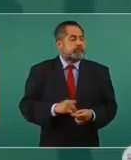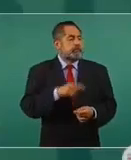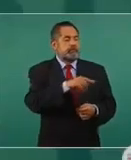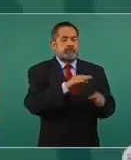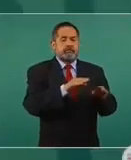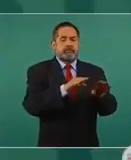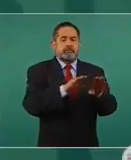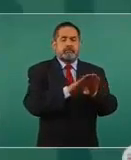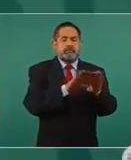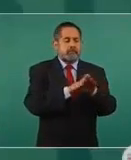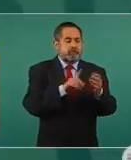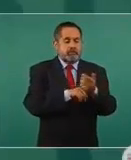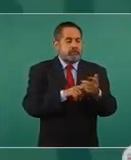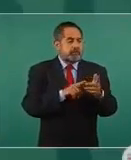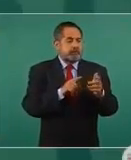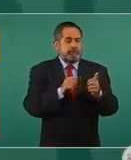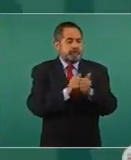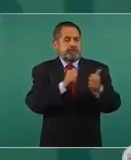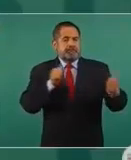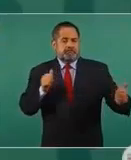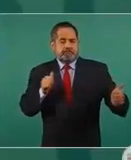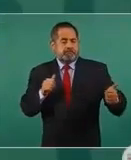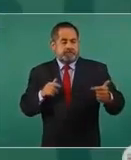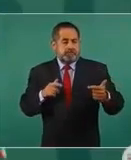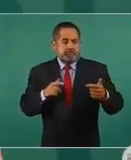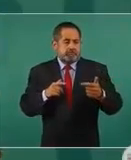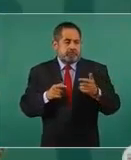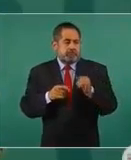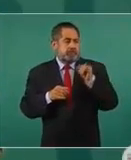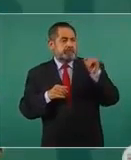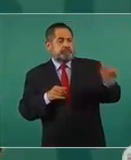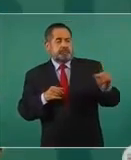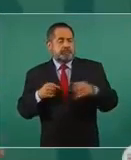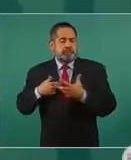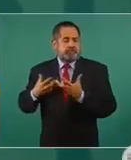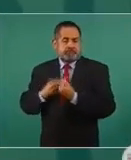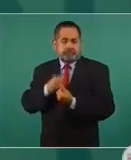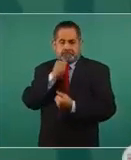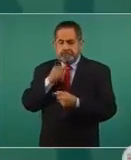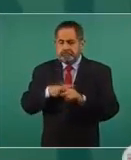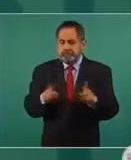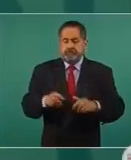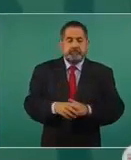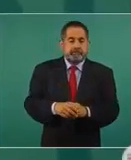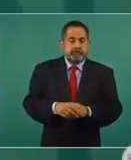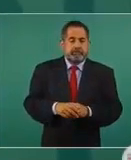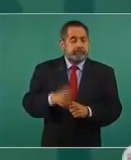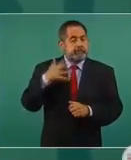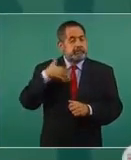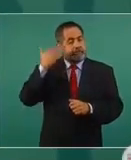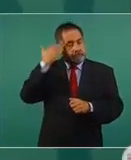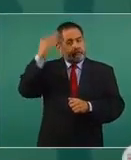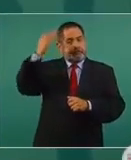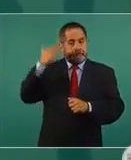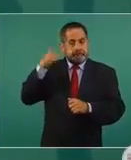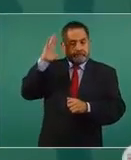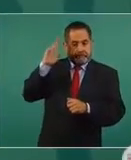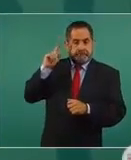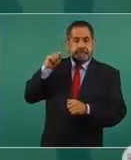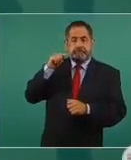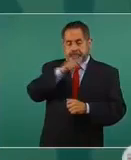teniendo a bastante distancia su base principal. En aquellos entonces también